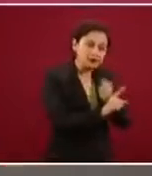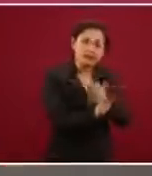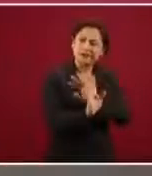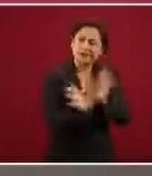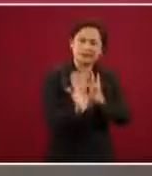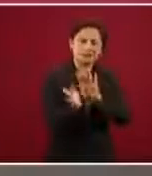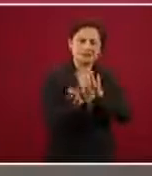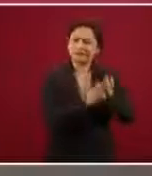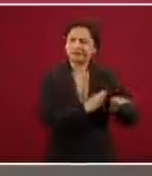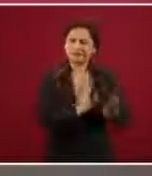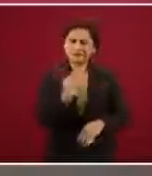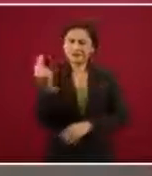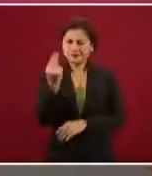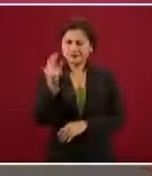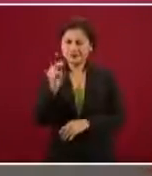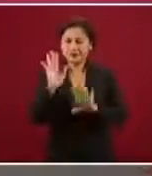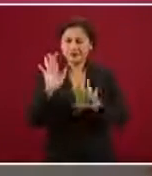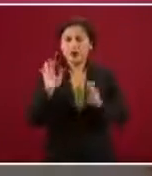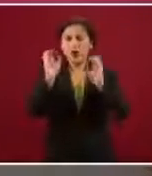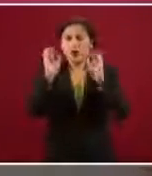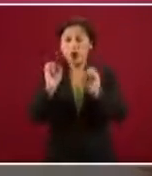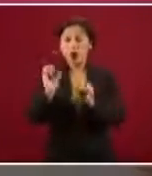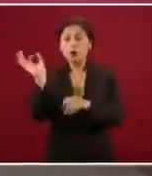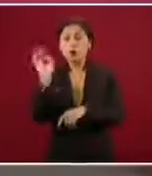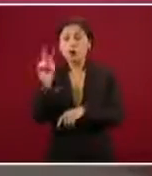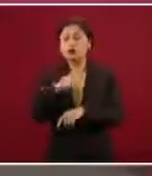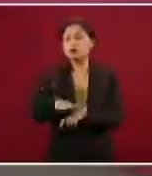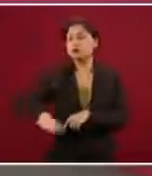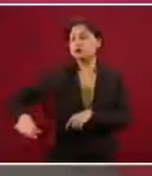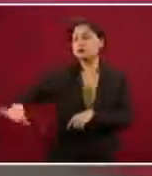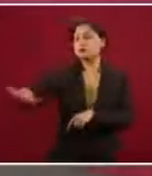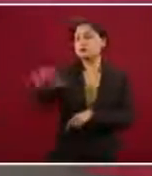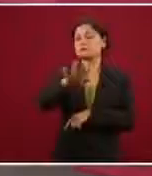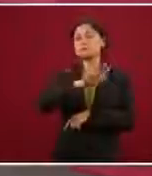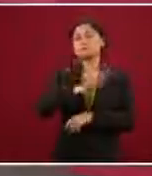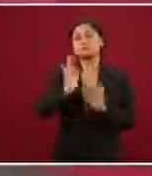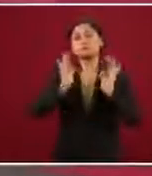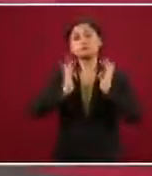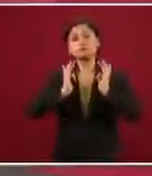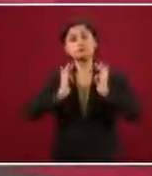o que nos confronte? Si estamos hablando de que